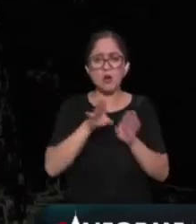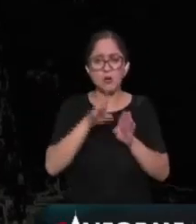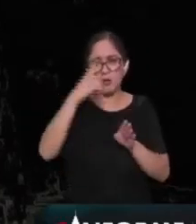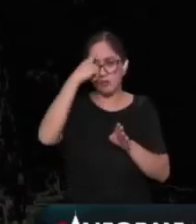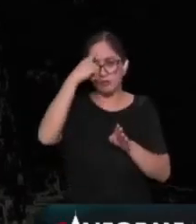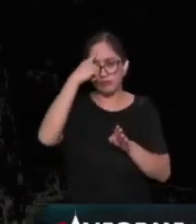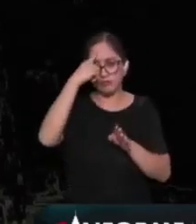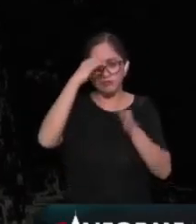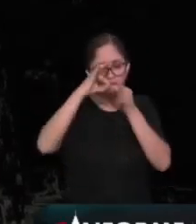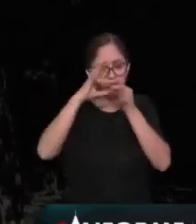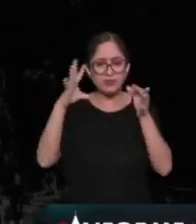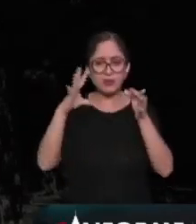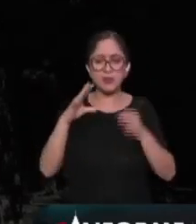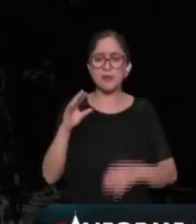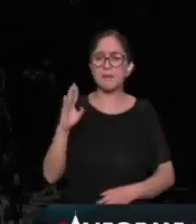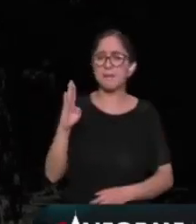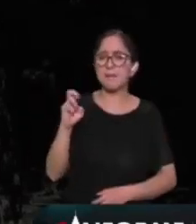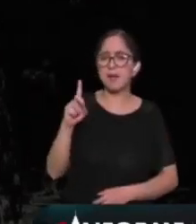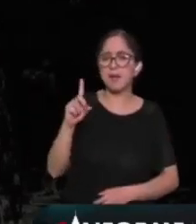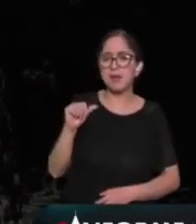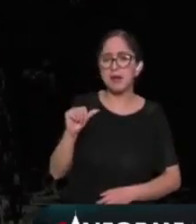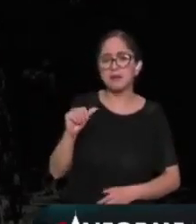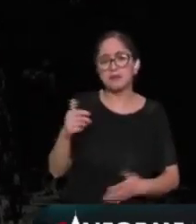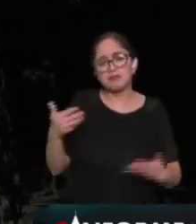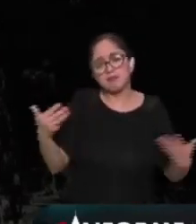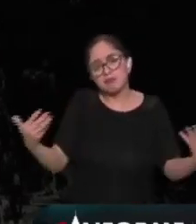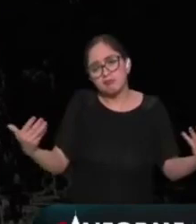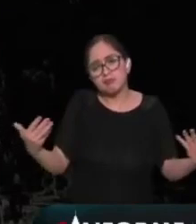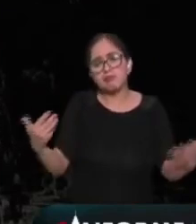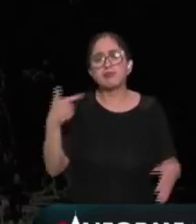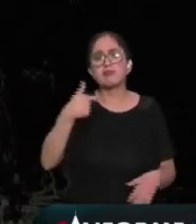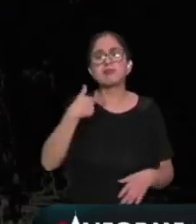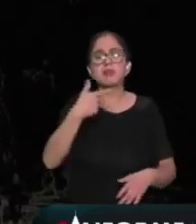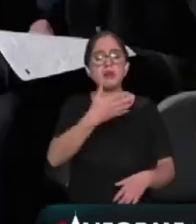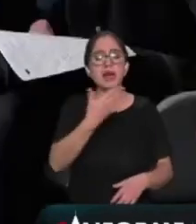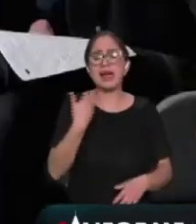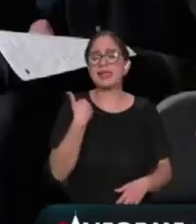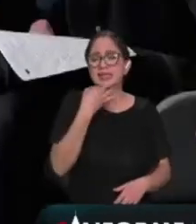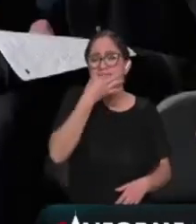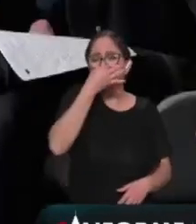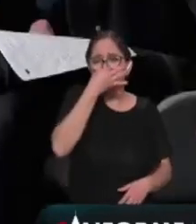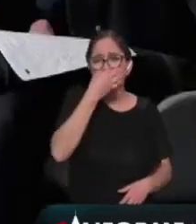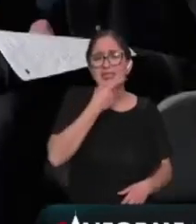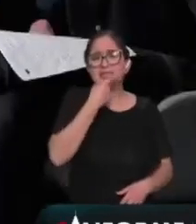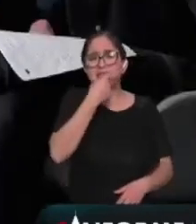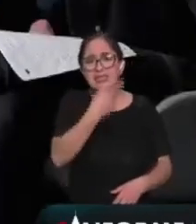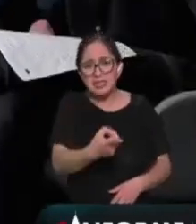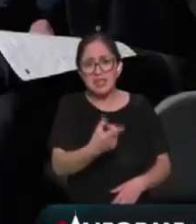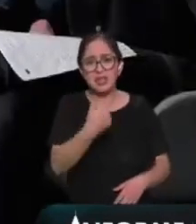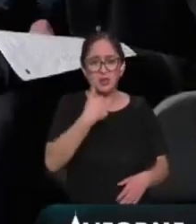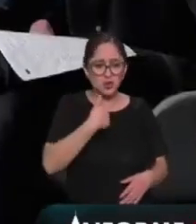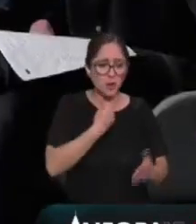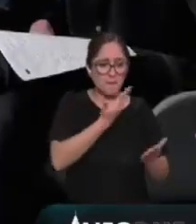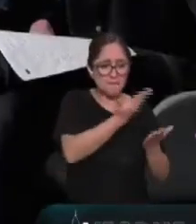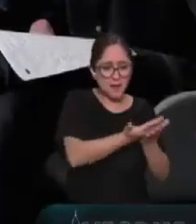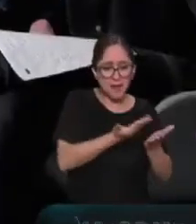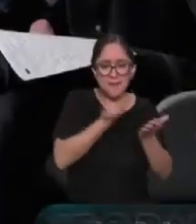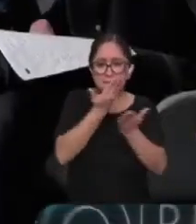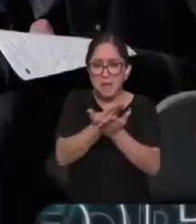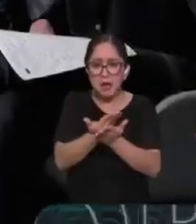postraumático. Y Brenda le dice, pero pues ya nos acababan de informar que de privado, de todo lo que yo reporté, no había